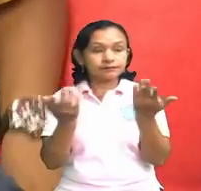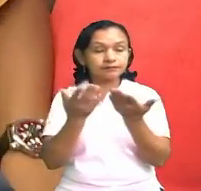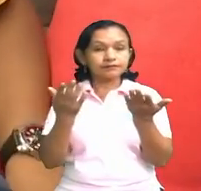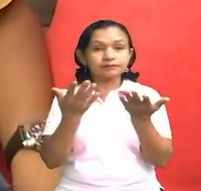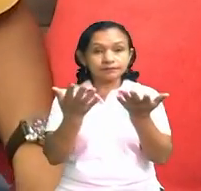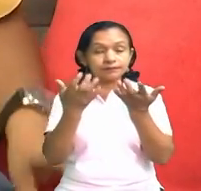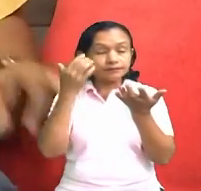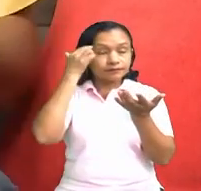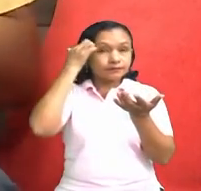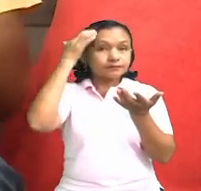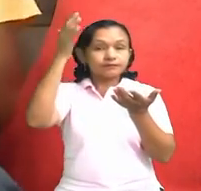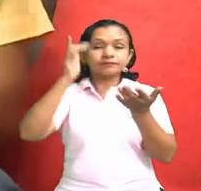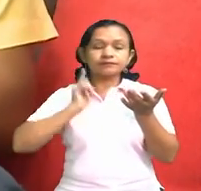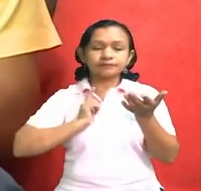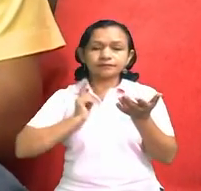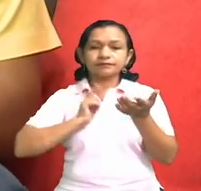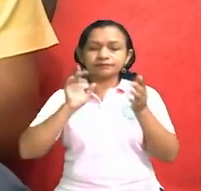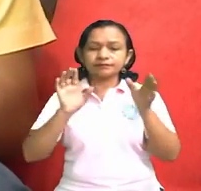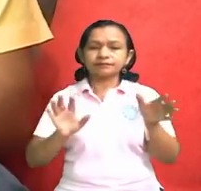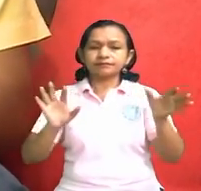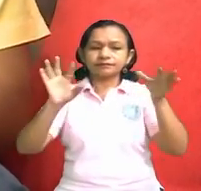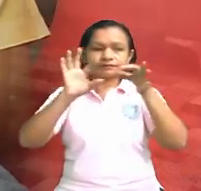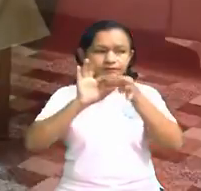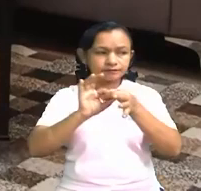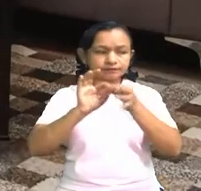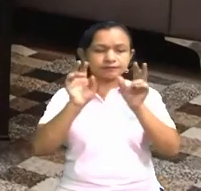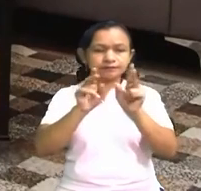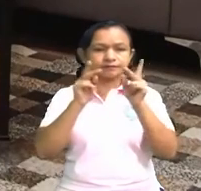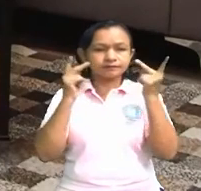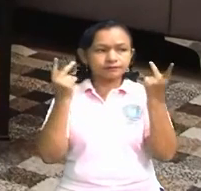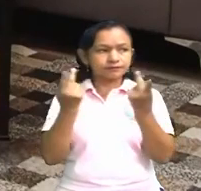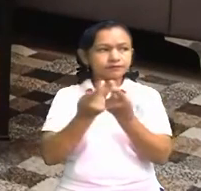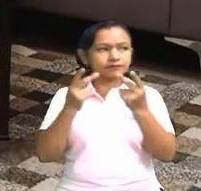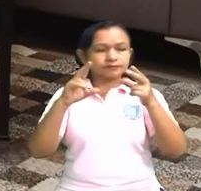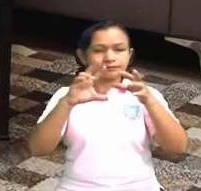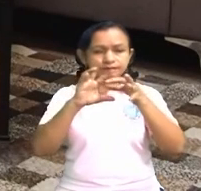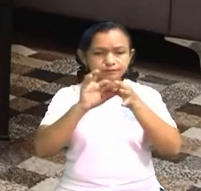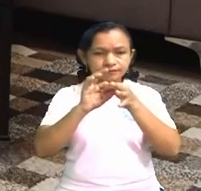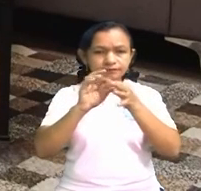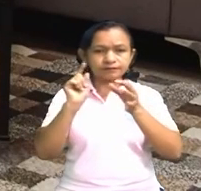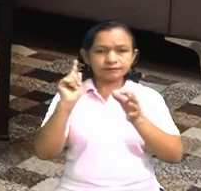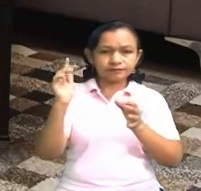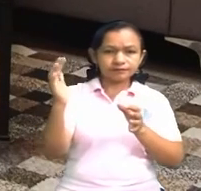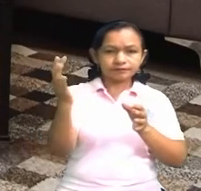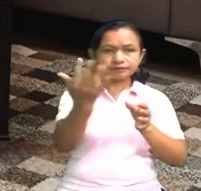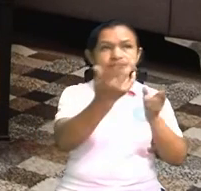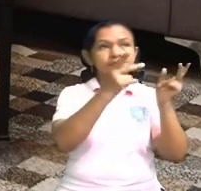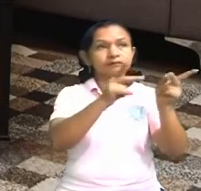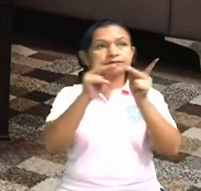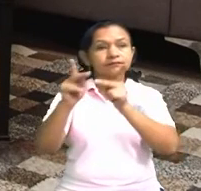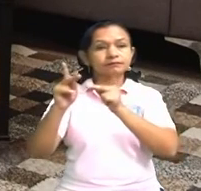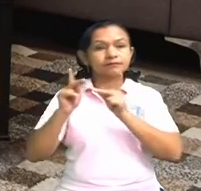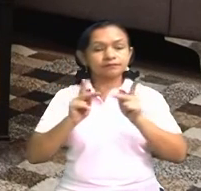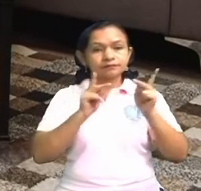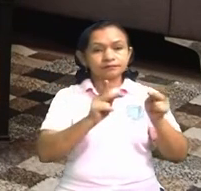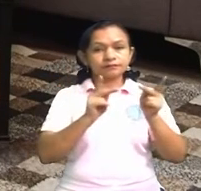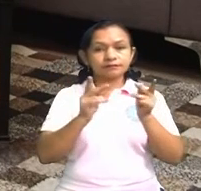ese anhelo de estar ahí, del lado, y con el pueblo nicaragüense. Exacto, con las mayorías. Exacto. Con las